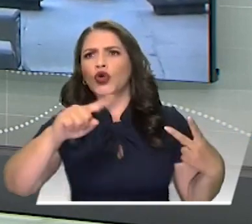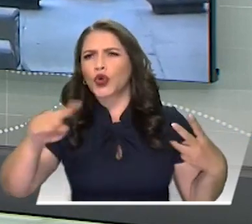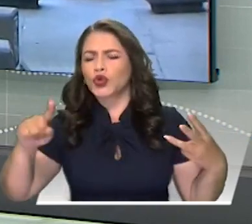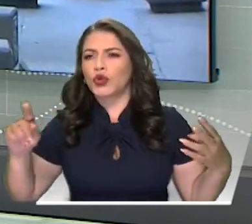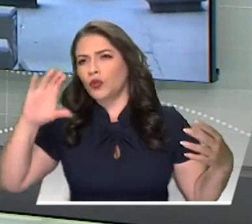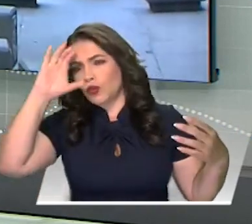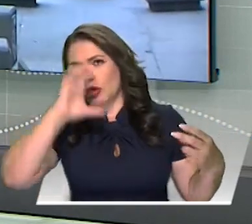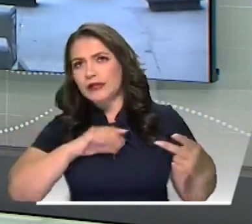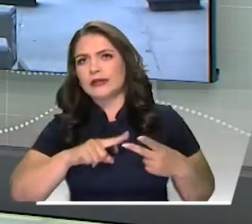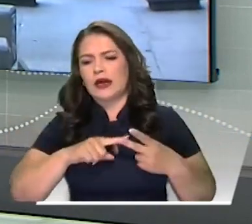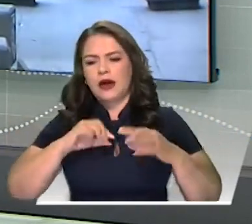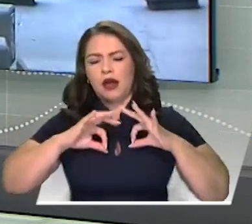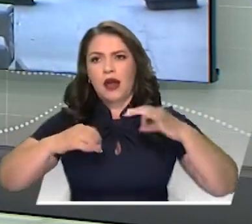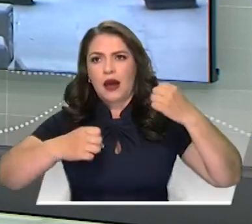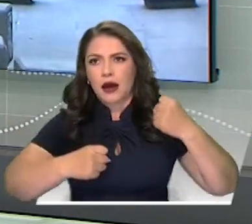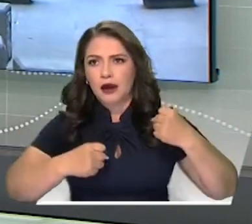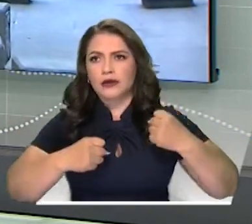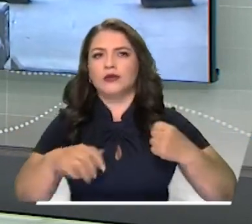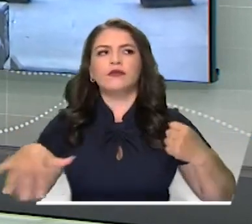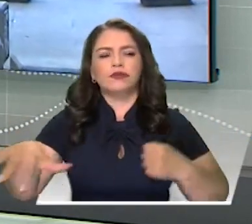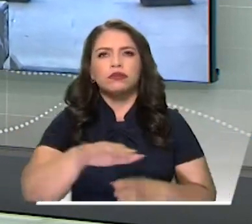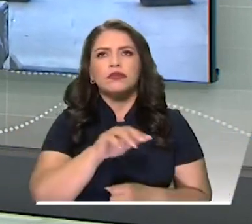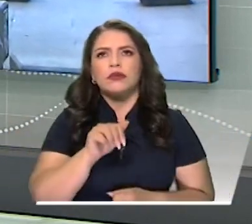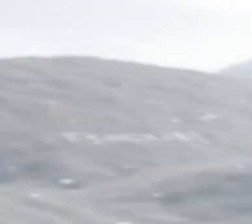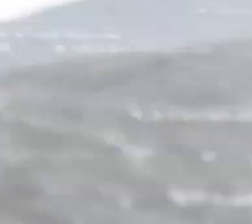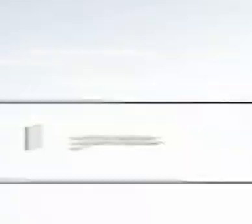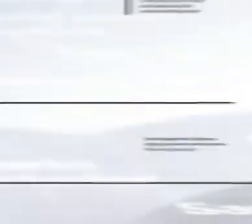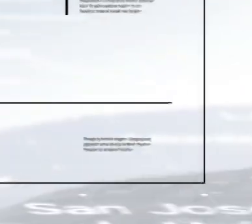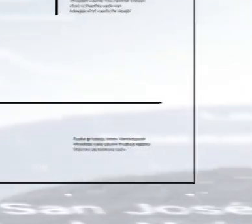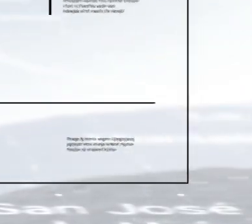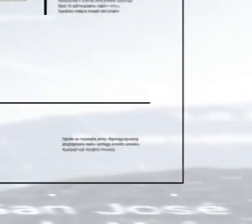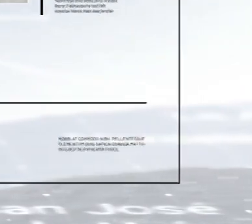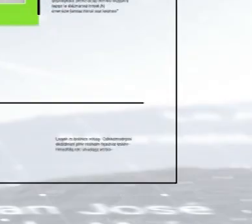policía ejército además de las autoridades civiles